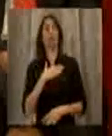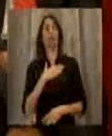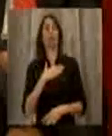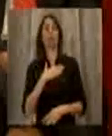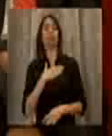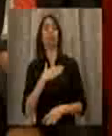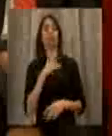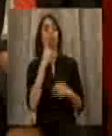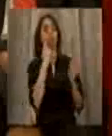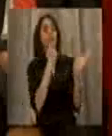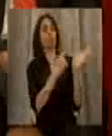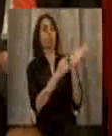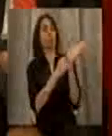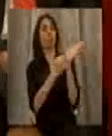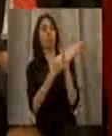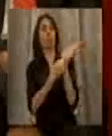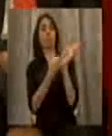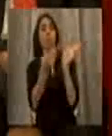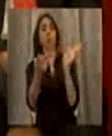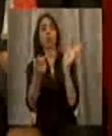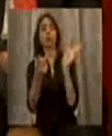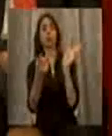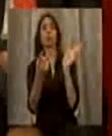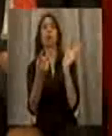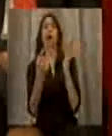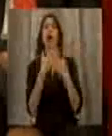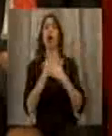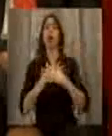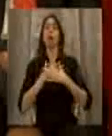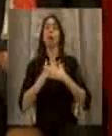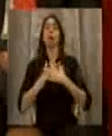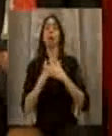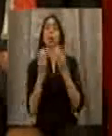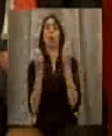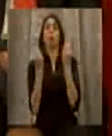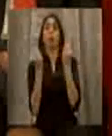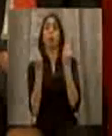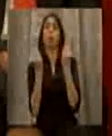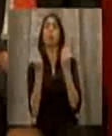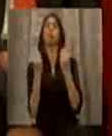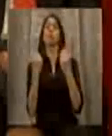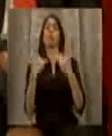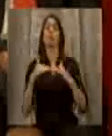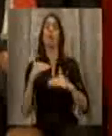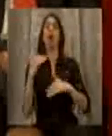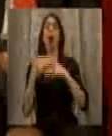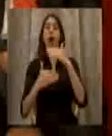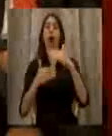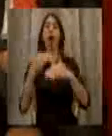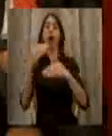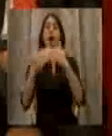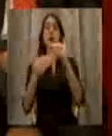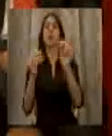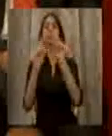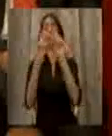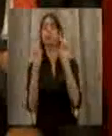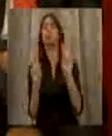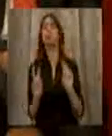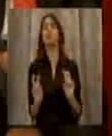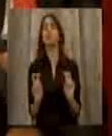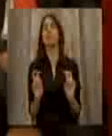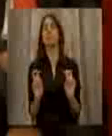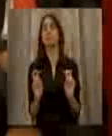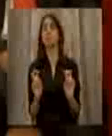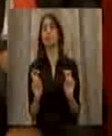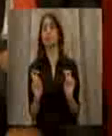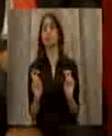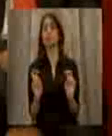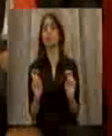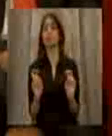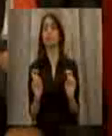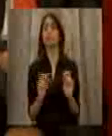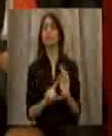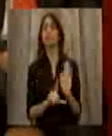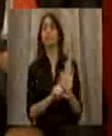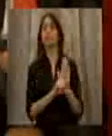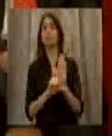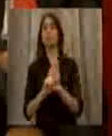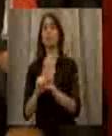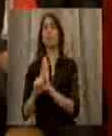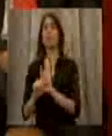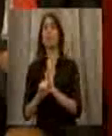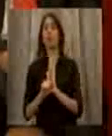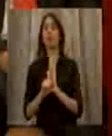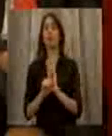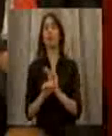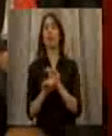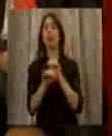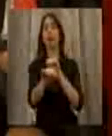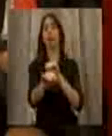mostrar y la complacencia, la satisfacción del avance que hemos tenido en materia de leyes